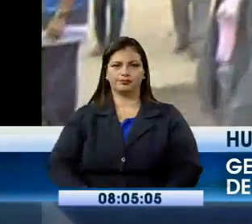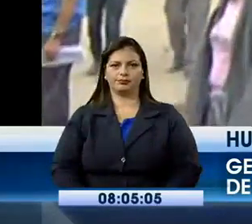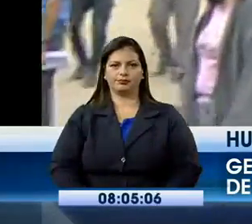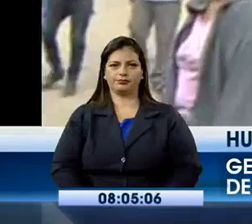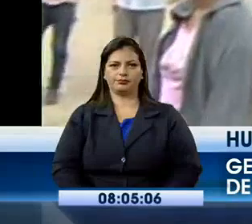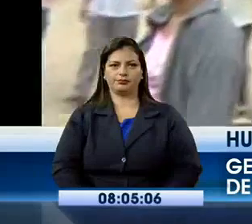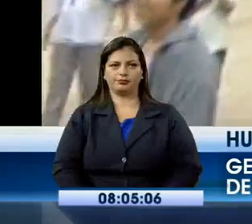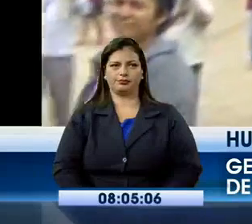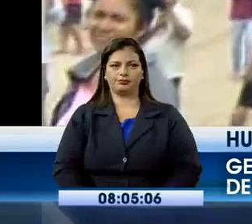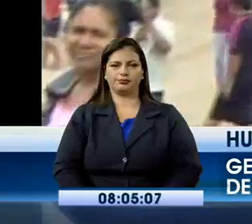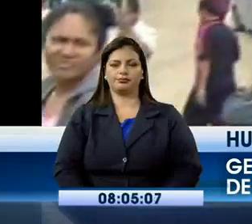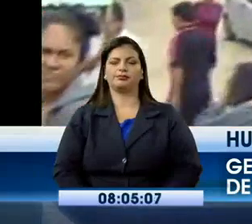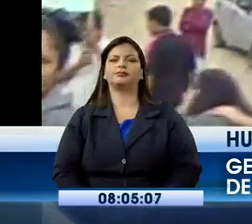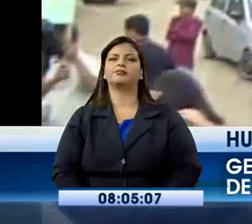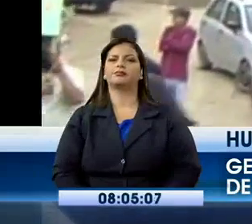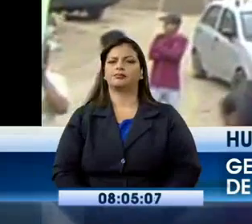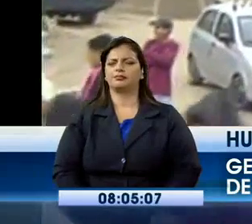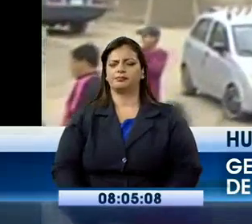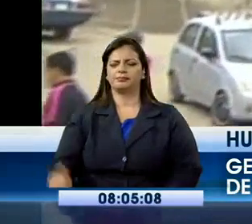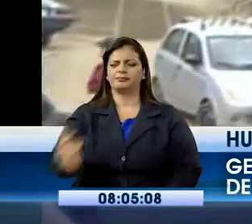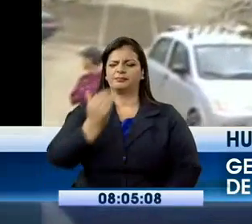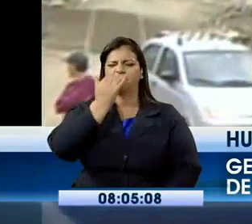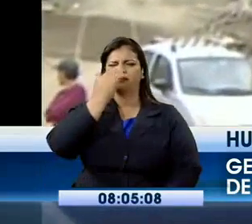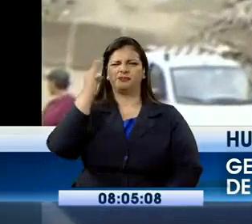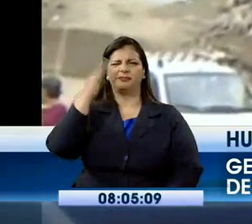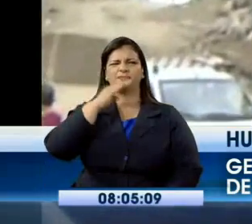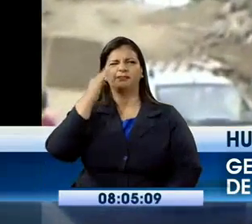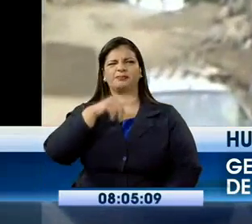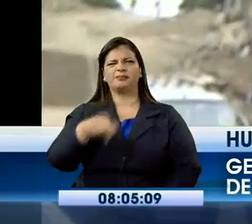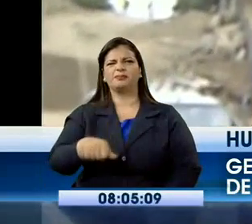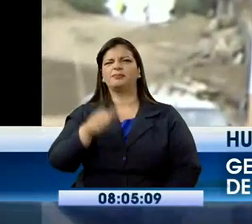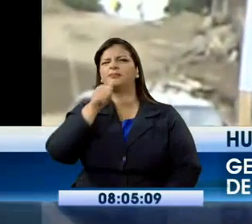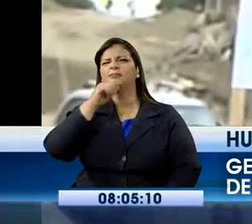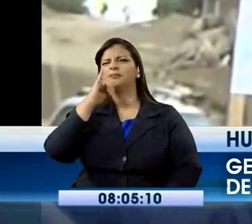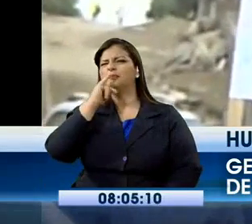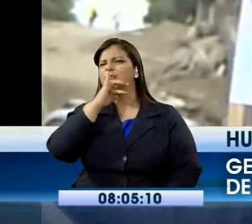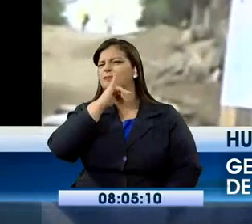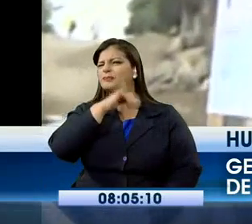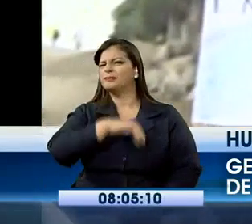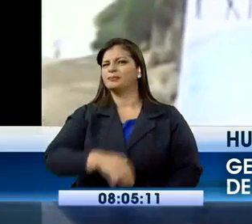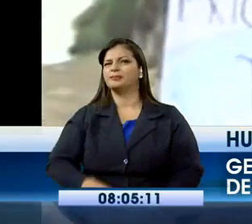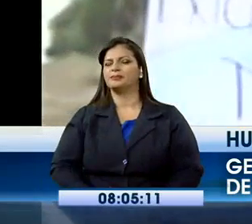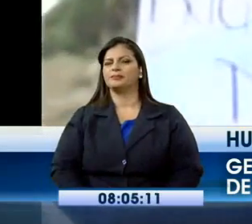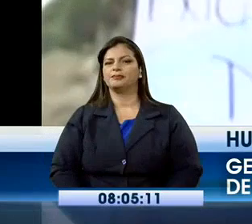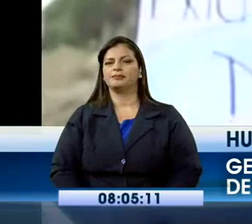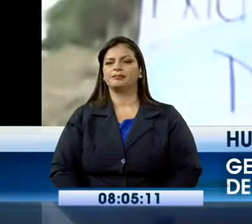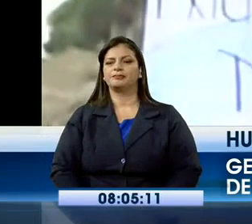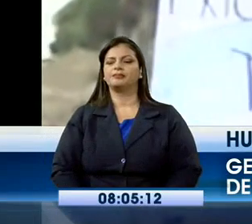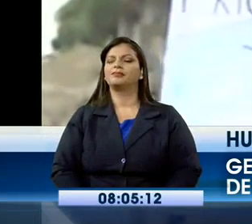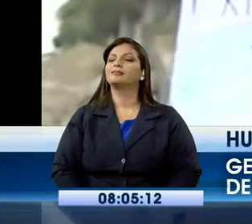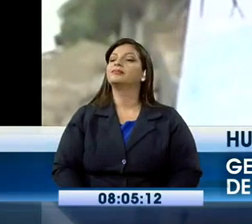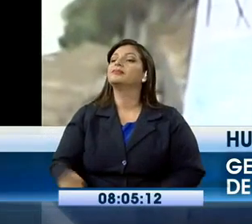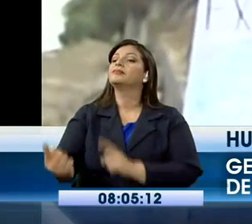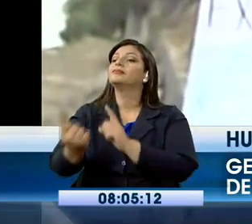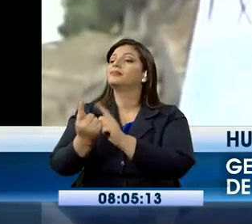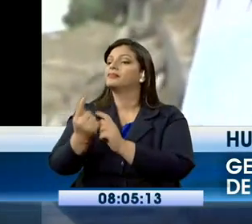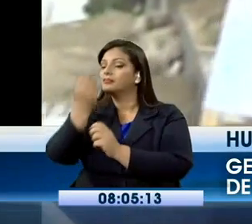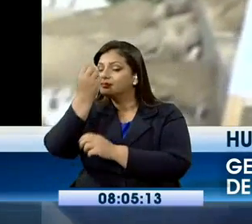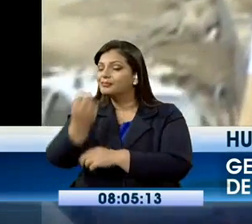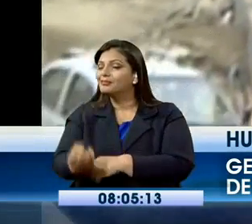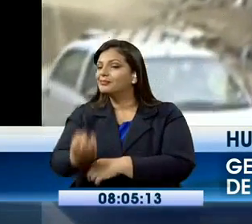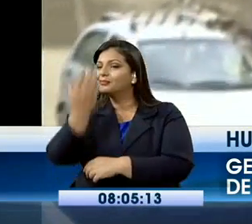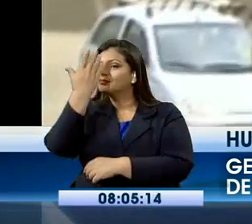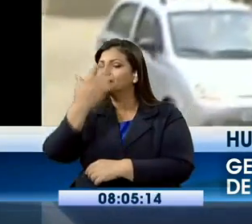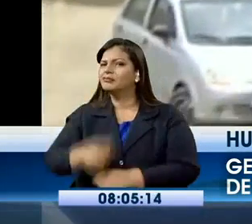el agua, pues no, los malos olores generen malestar aquí a los habitantes, ¿no? Vamos a conversar, mi señora linda, buenos días. A ver, ¿cuánto